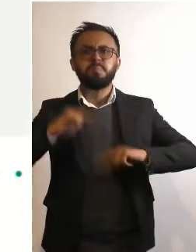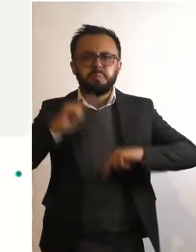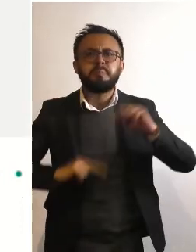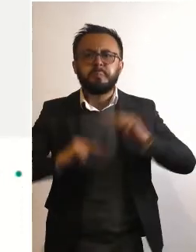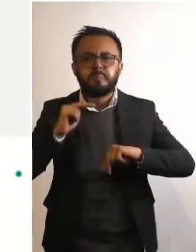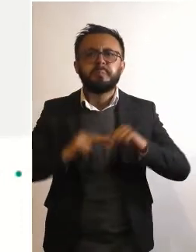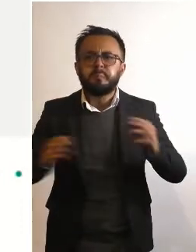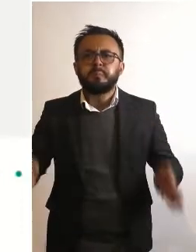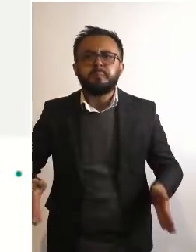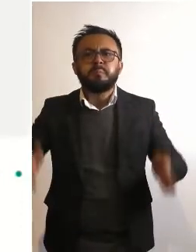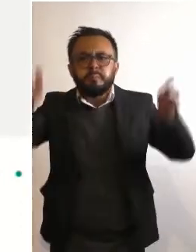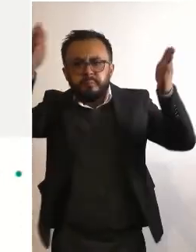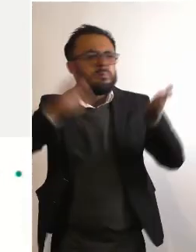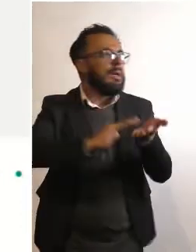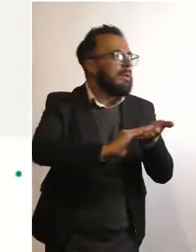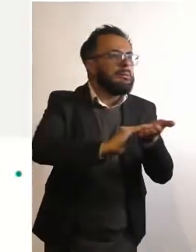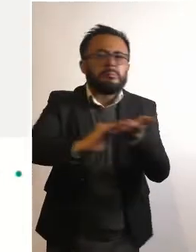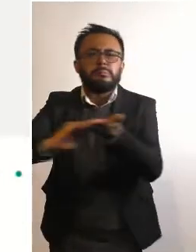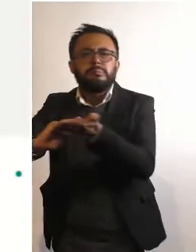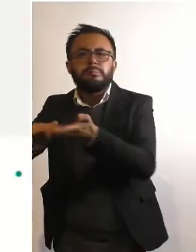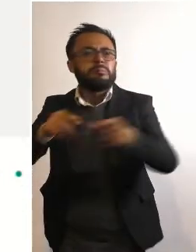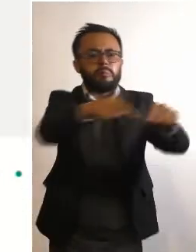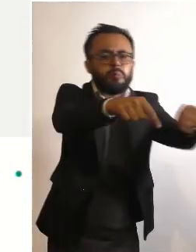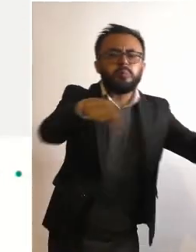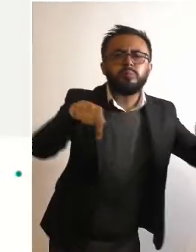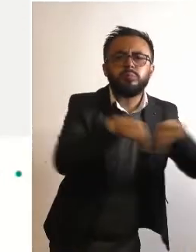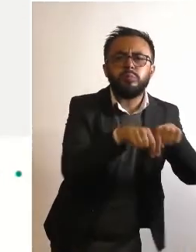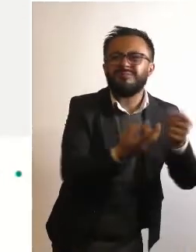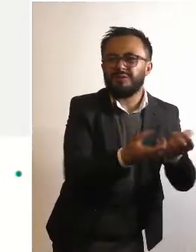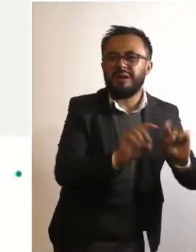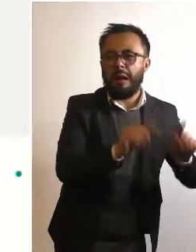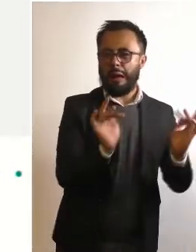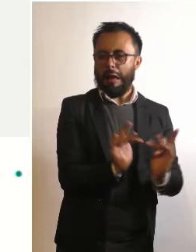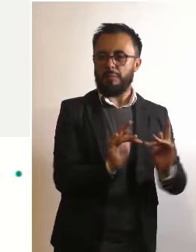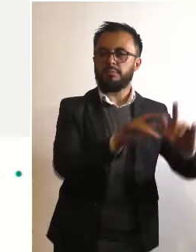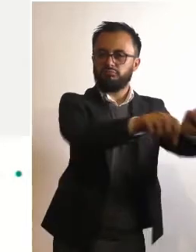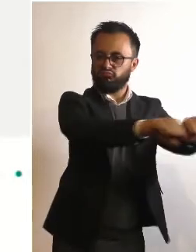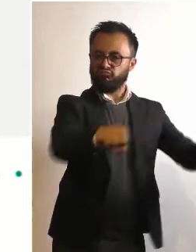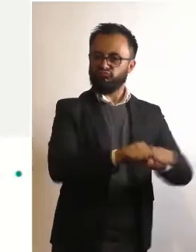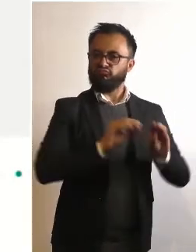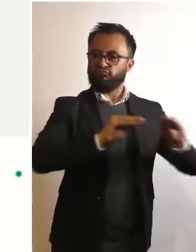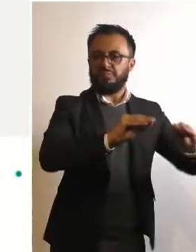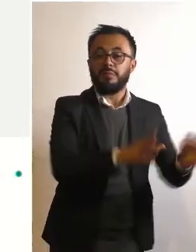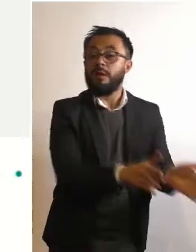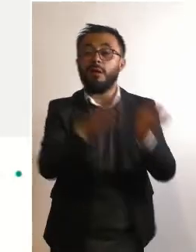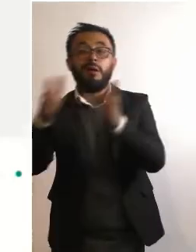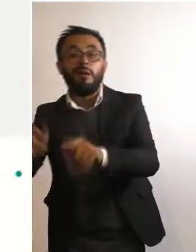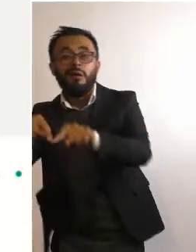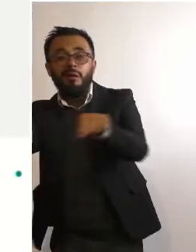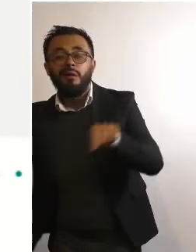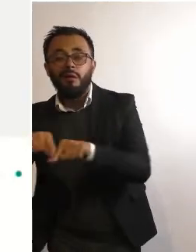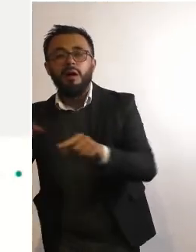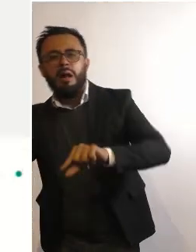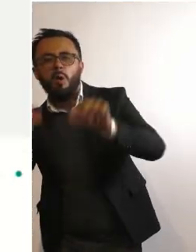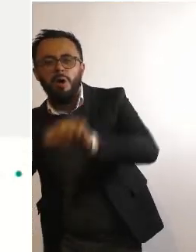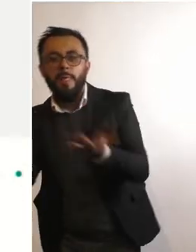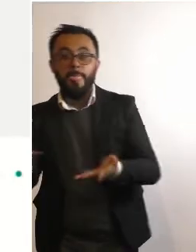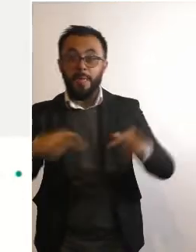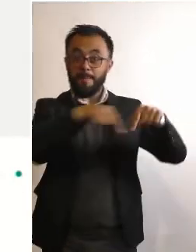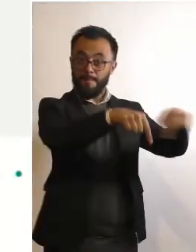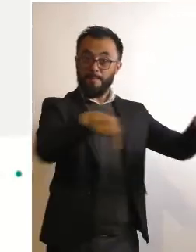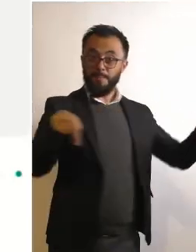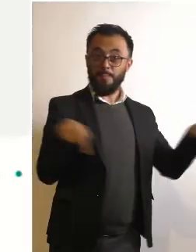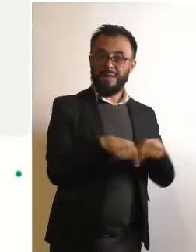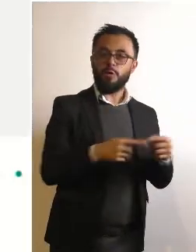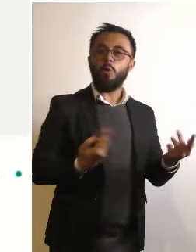espacios tanto académicos como espacios clínicos y espacios de interacción del profesional con la familia, puesto